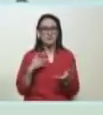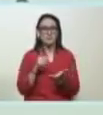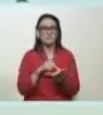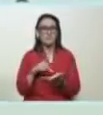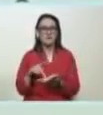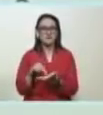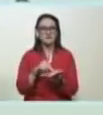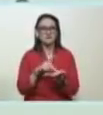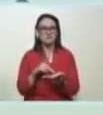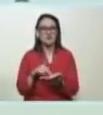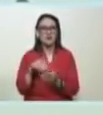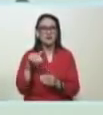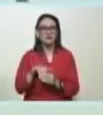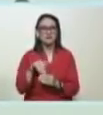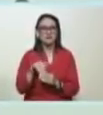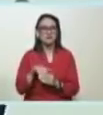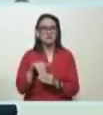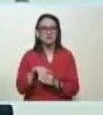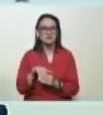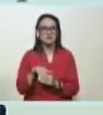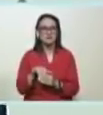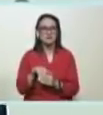participar activamente en las elecciones.